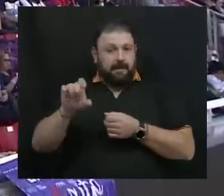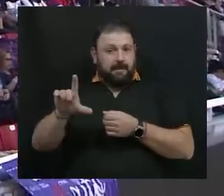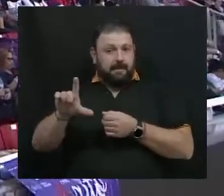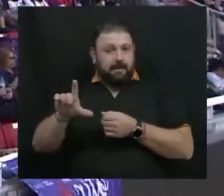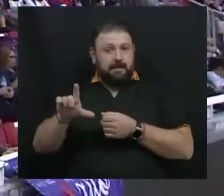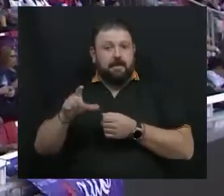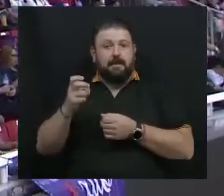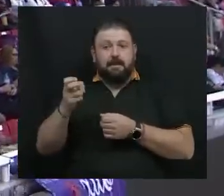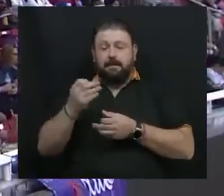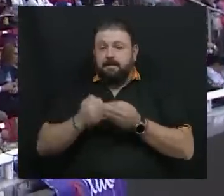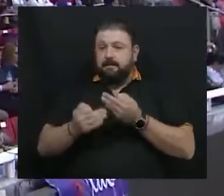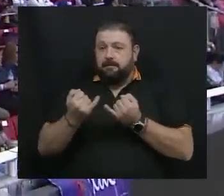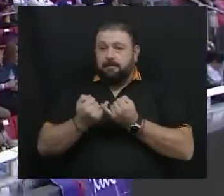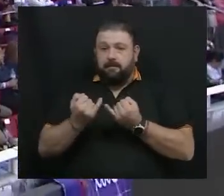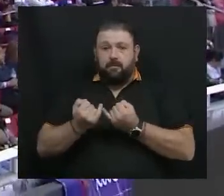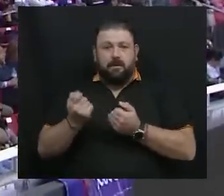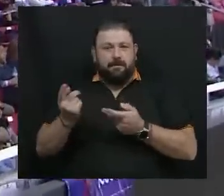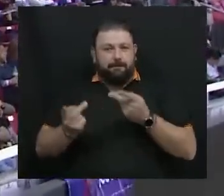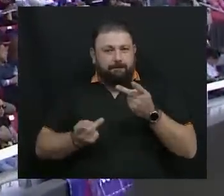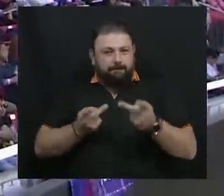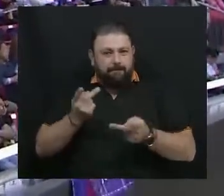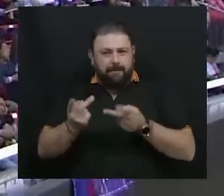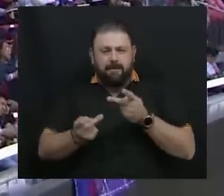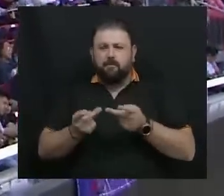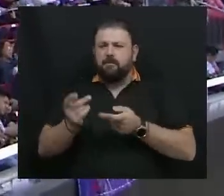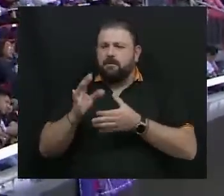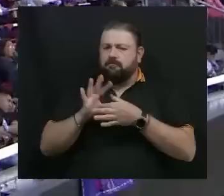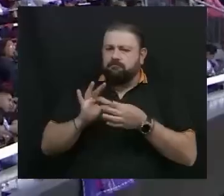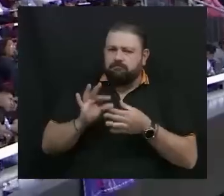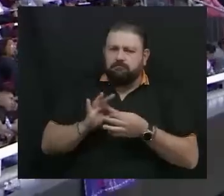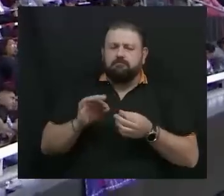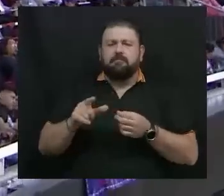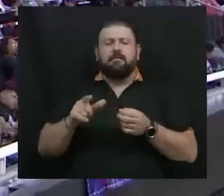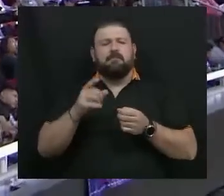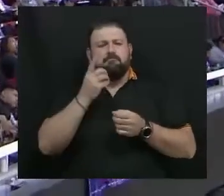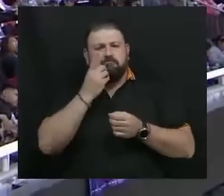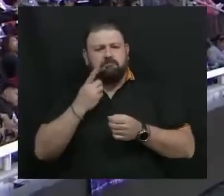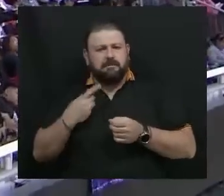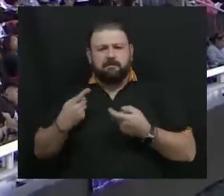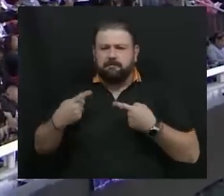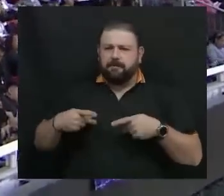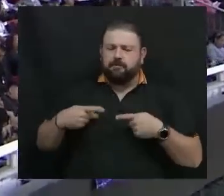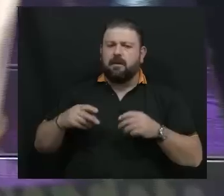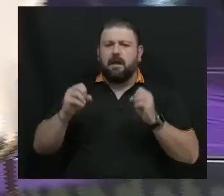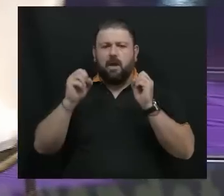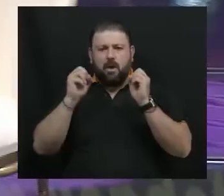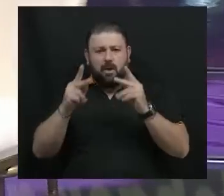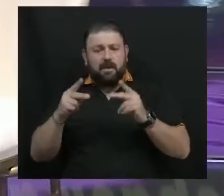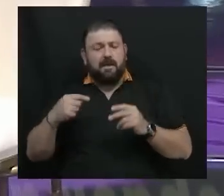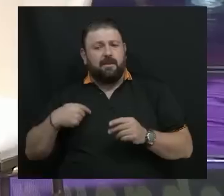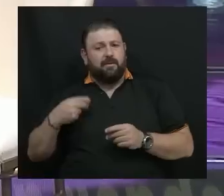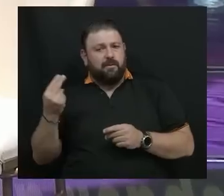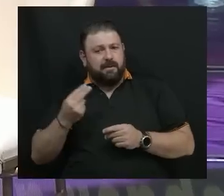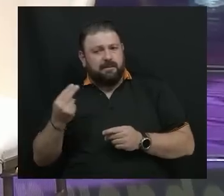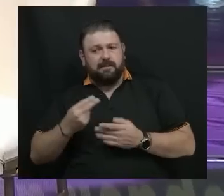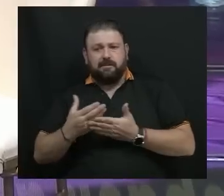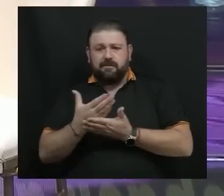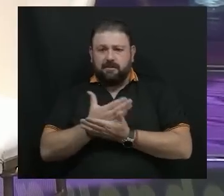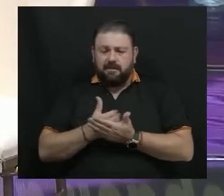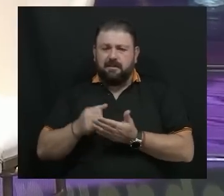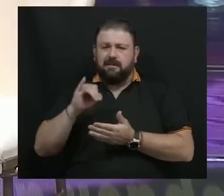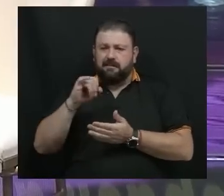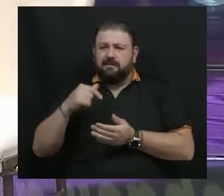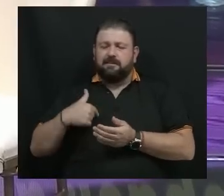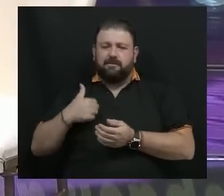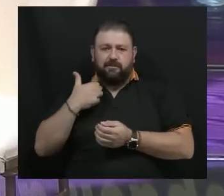Y con esas preguntas me parece clave que la persona dice: ok, yo necesito generar ingresos de forma inmediata. Y sí, quiero lograr algún día no tener